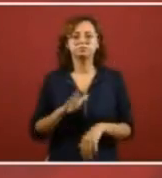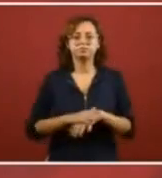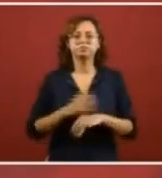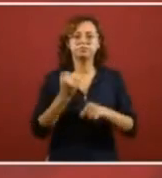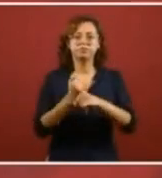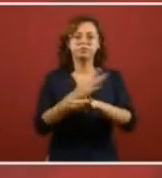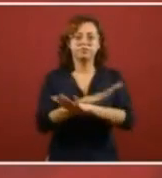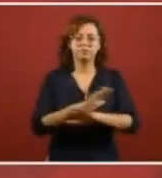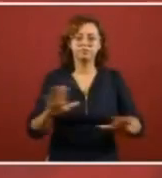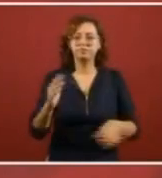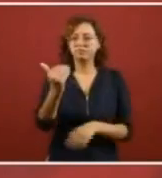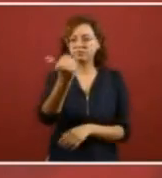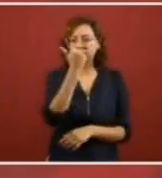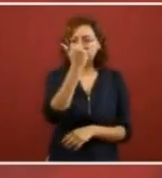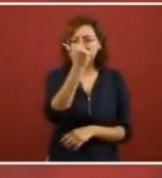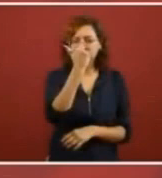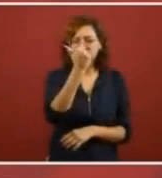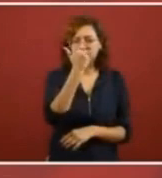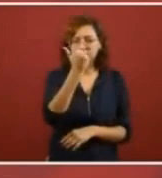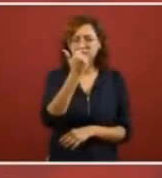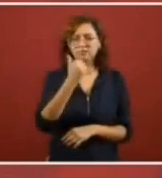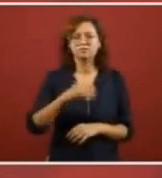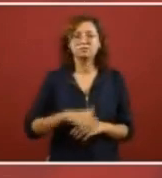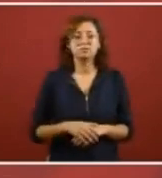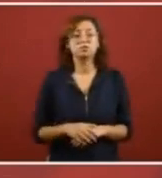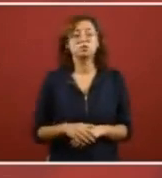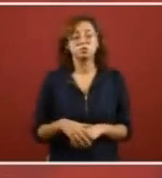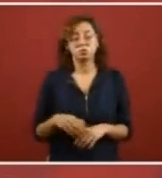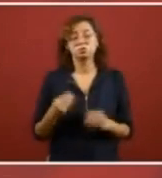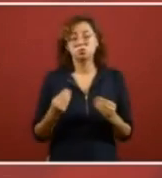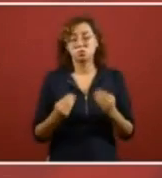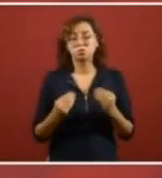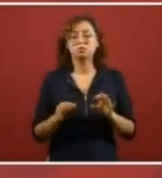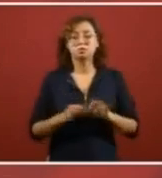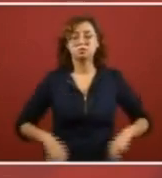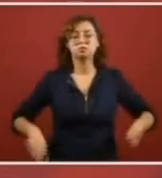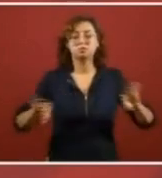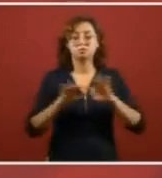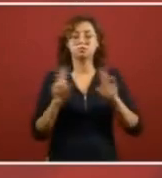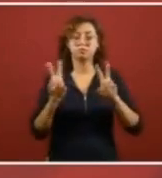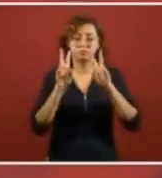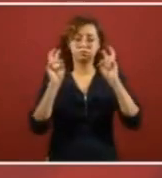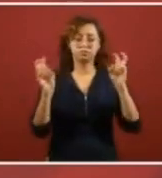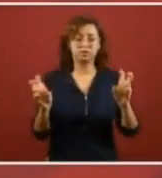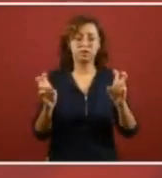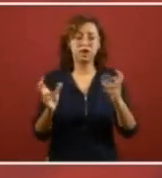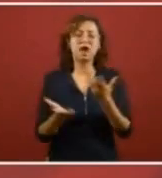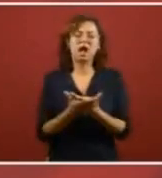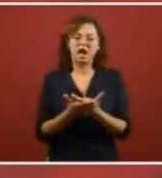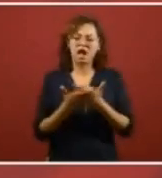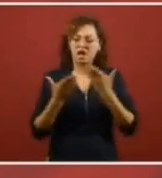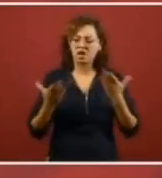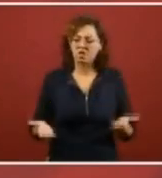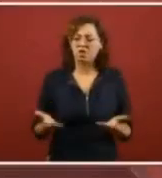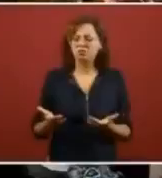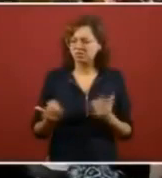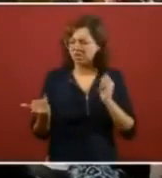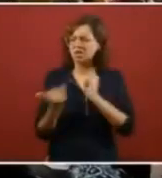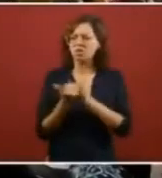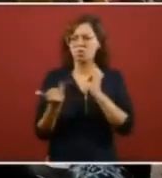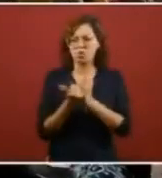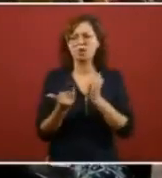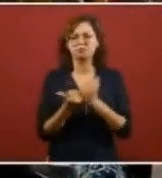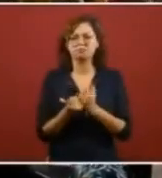información nutricional, y era muy importante. Vamos a hacer ahora una campaña